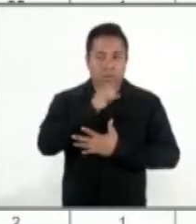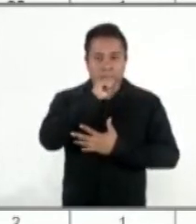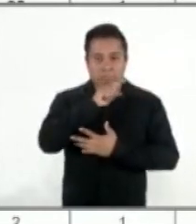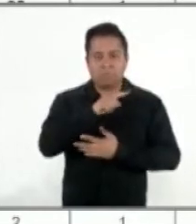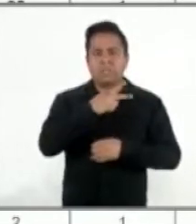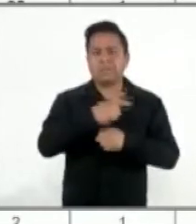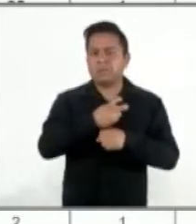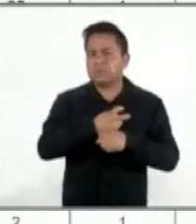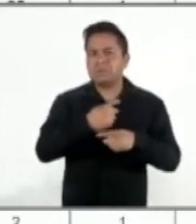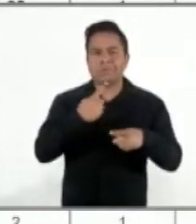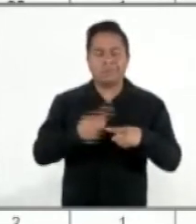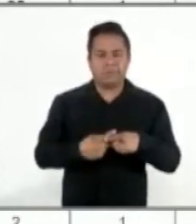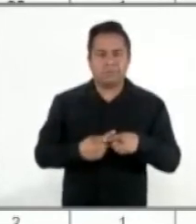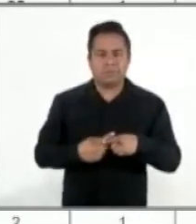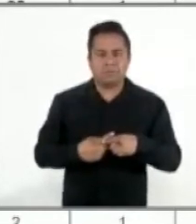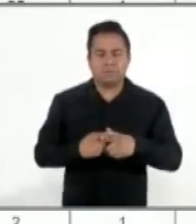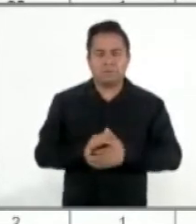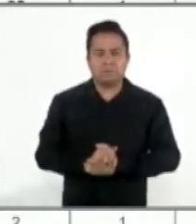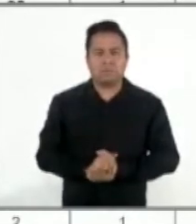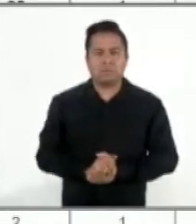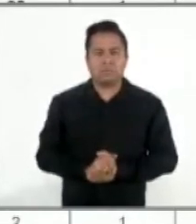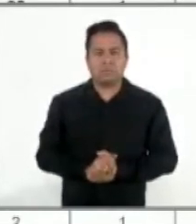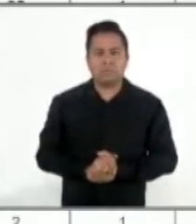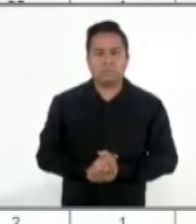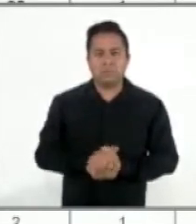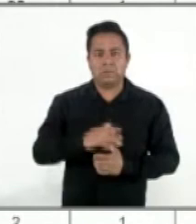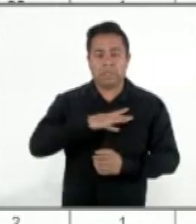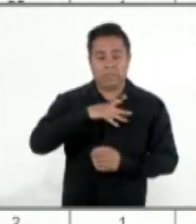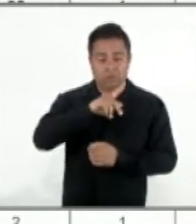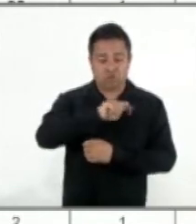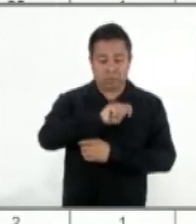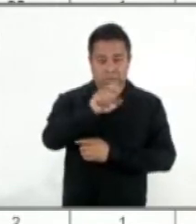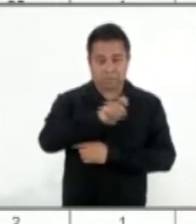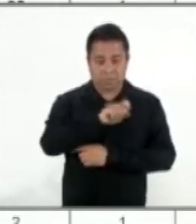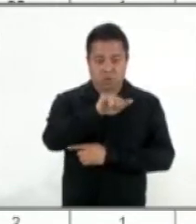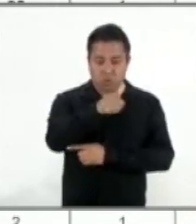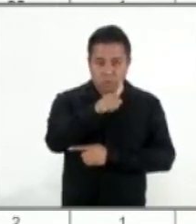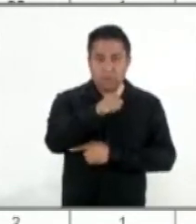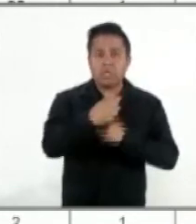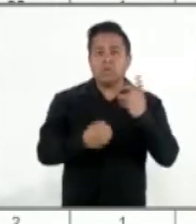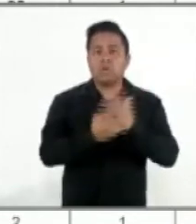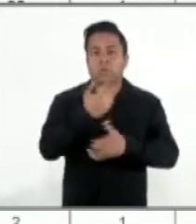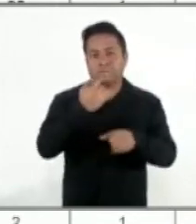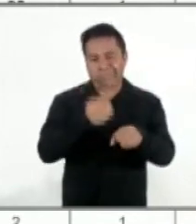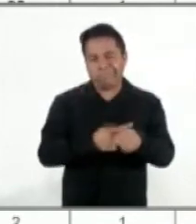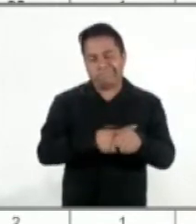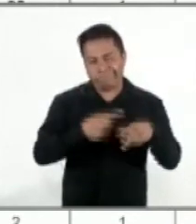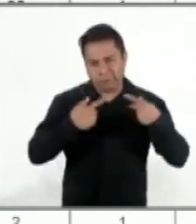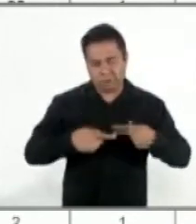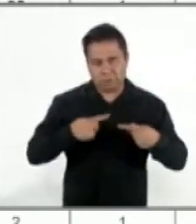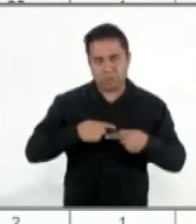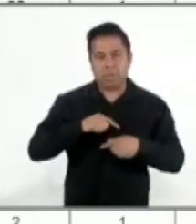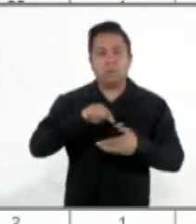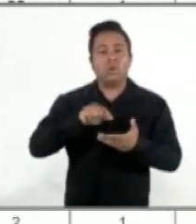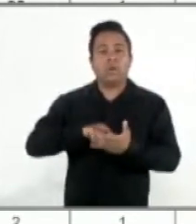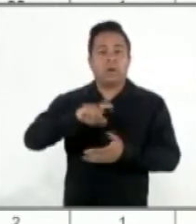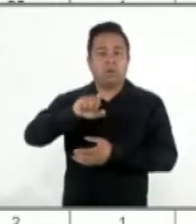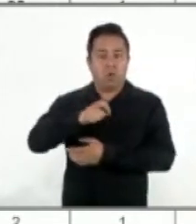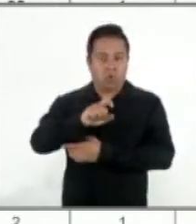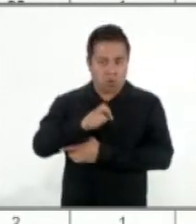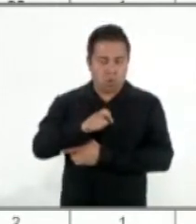municipio de san juan bautista tuxtepec con 11 casos santa cruz xoxocotlán